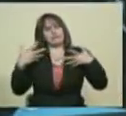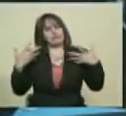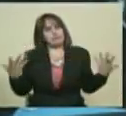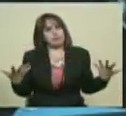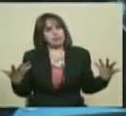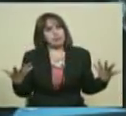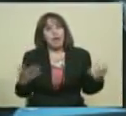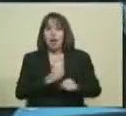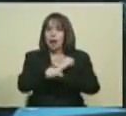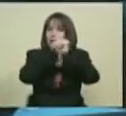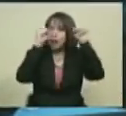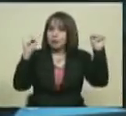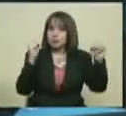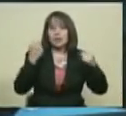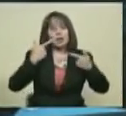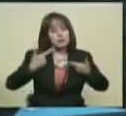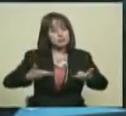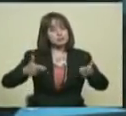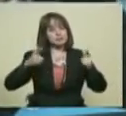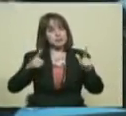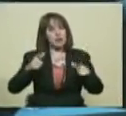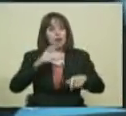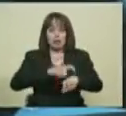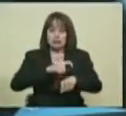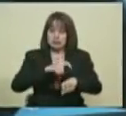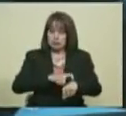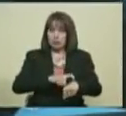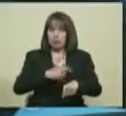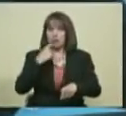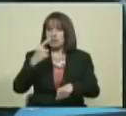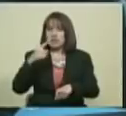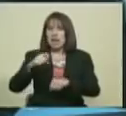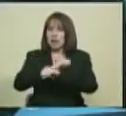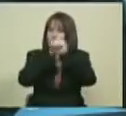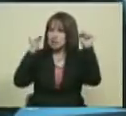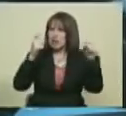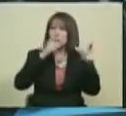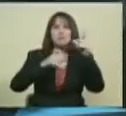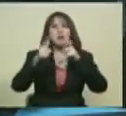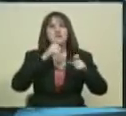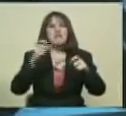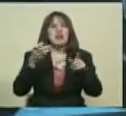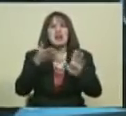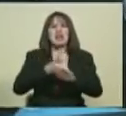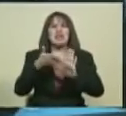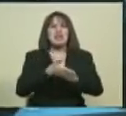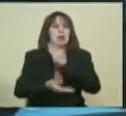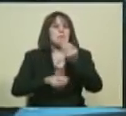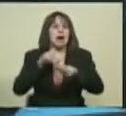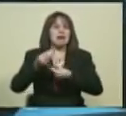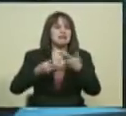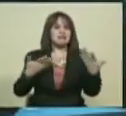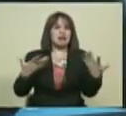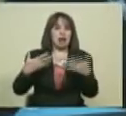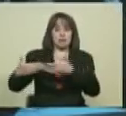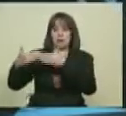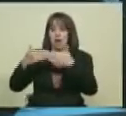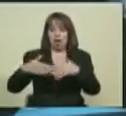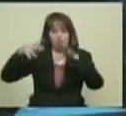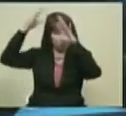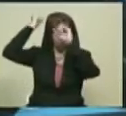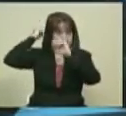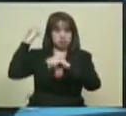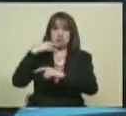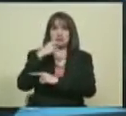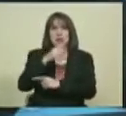mañana, y permítame tomarme el tiempo, esta mañana se preguntaban el efecto de las sanciones, lo decía el señor embajador de Estados Unidos.